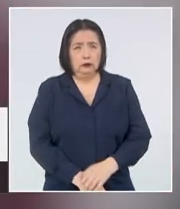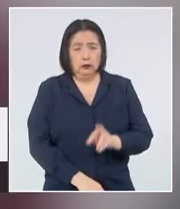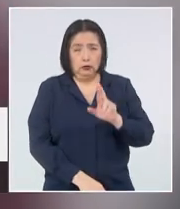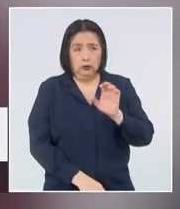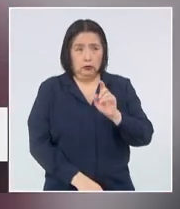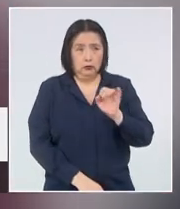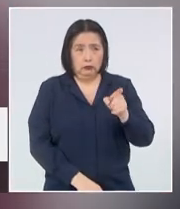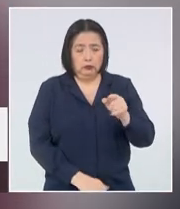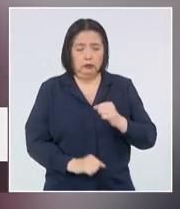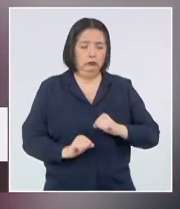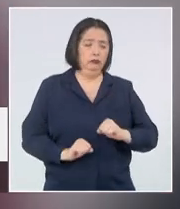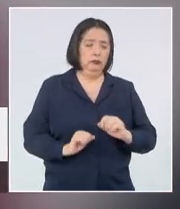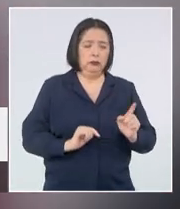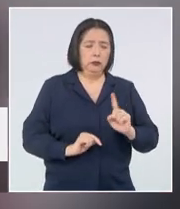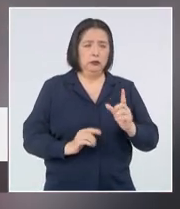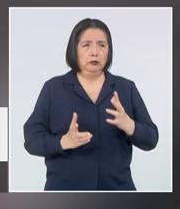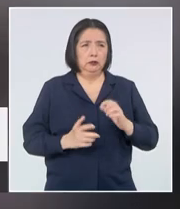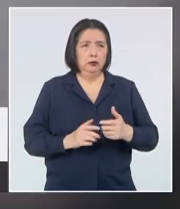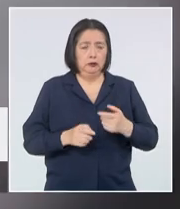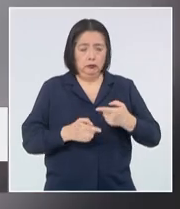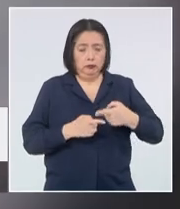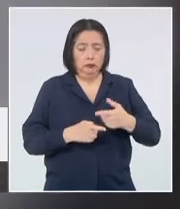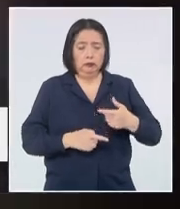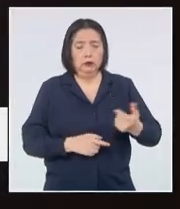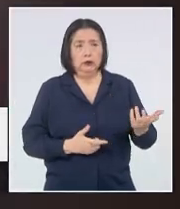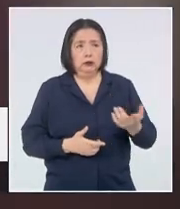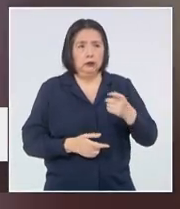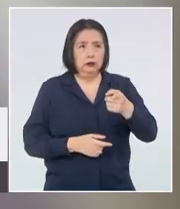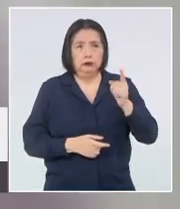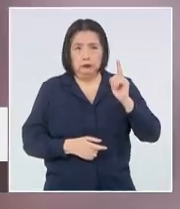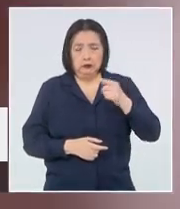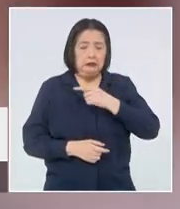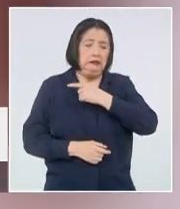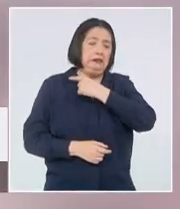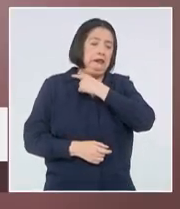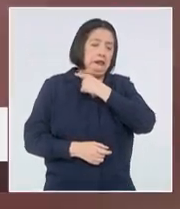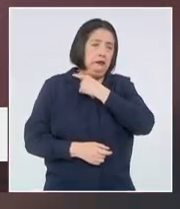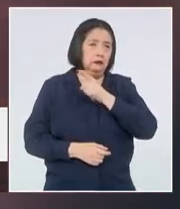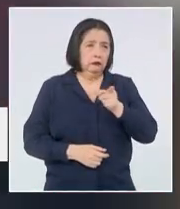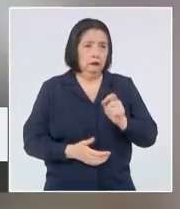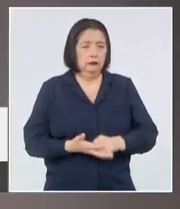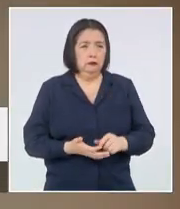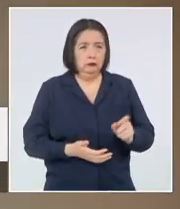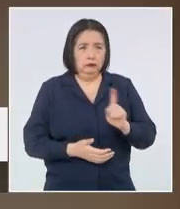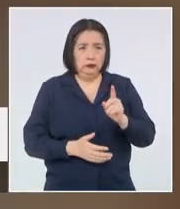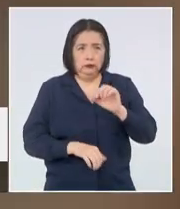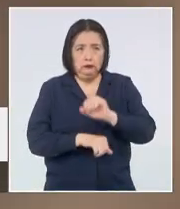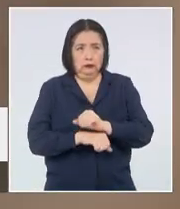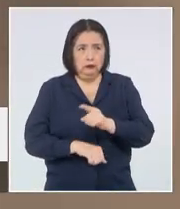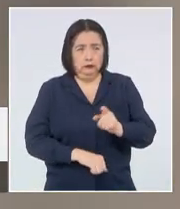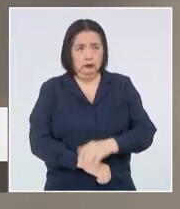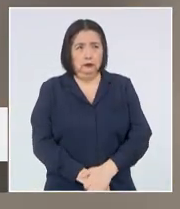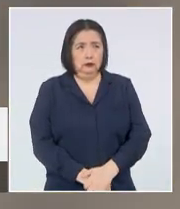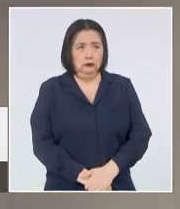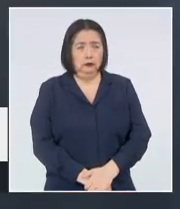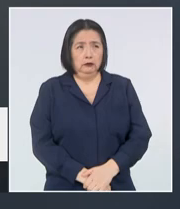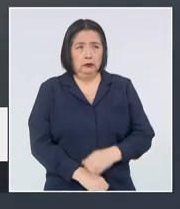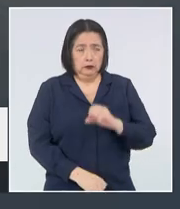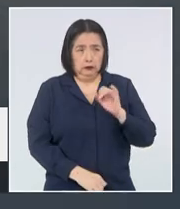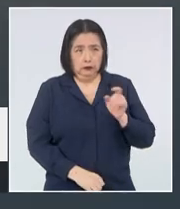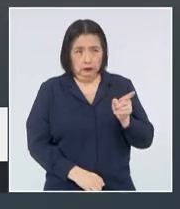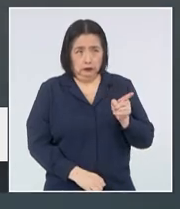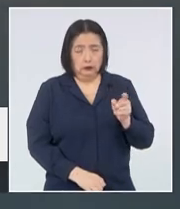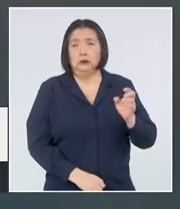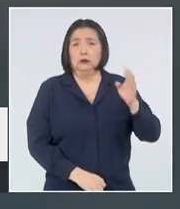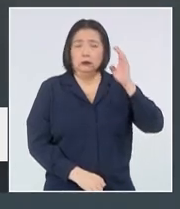Robert mostró resistencia, cogió un cuchillo y amenazó con cortarse el cuello para no ser detenido. Fue así